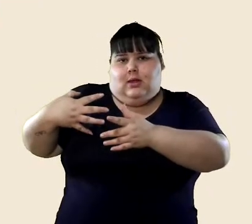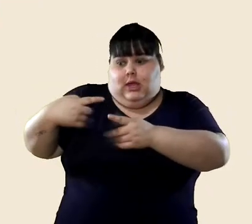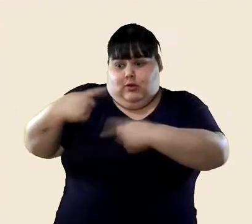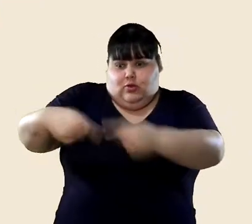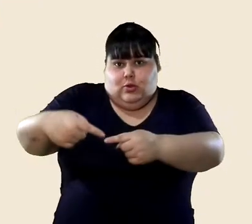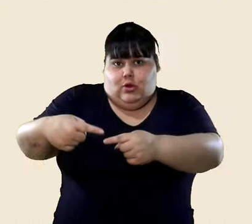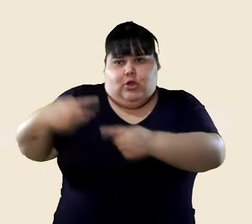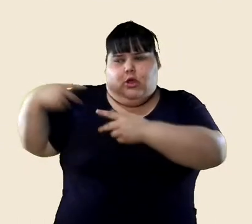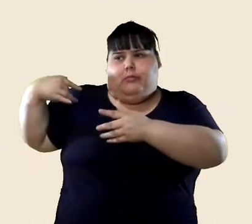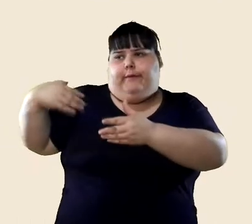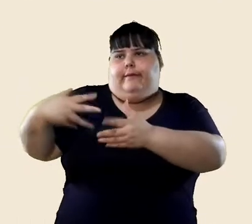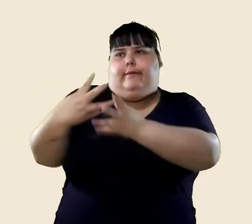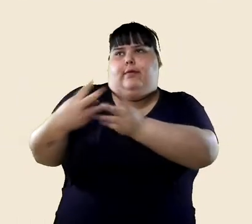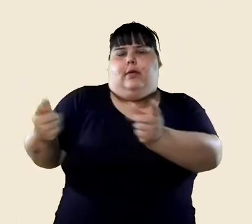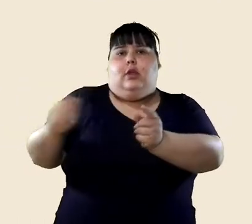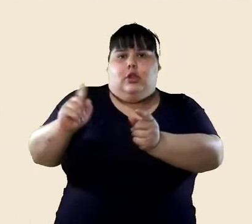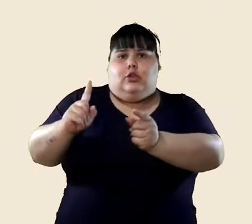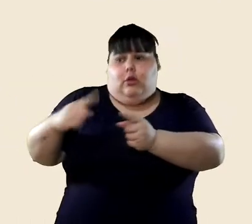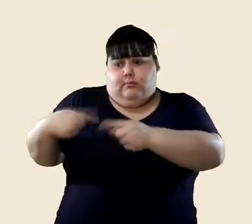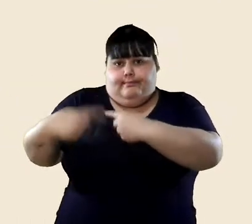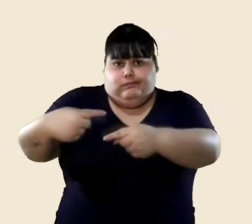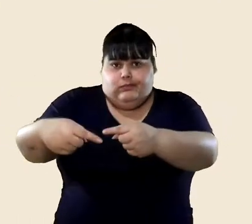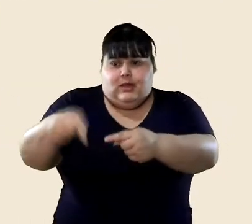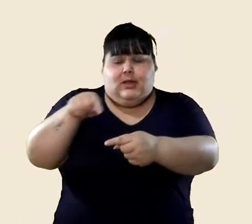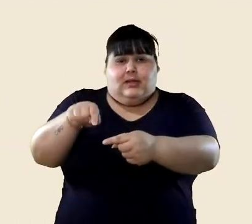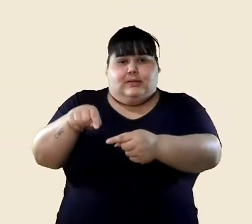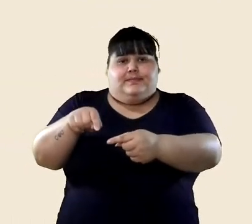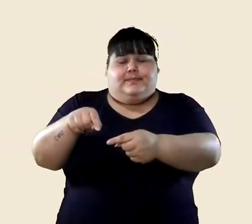digamos, nos obliga a nosotros